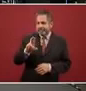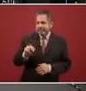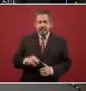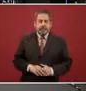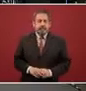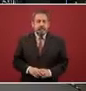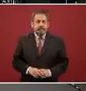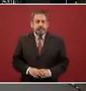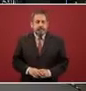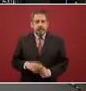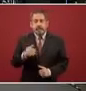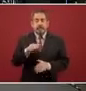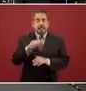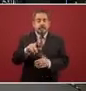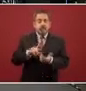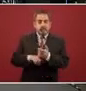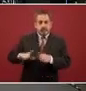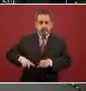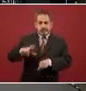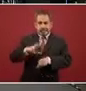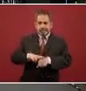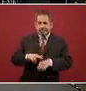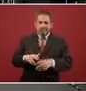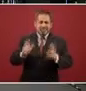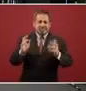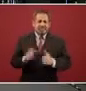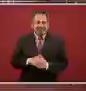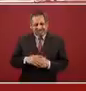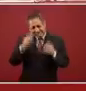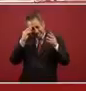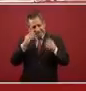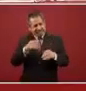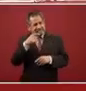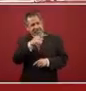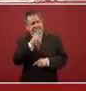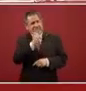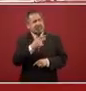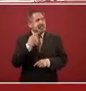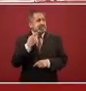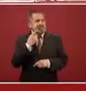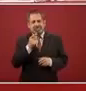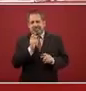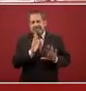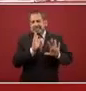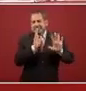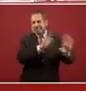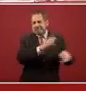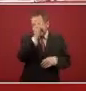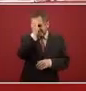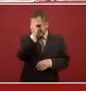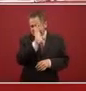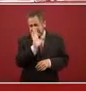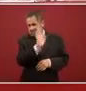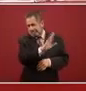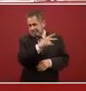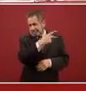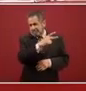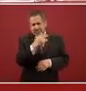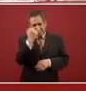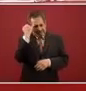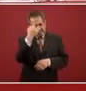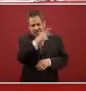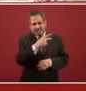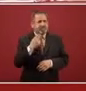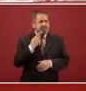Y respecto a los gobernadores, yo no me concentraría tanto en la intención política, o les dejaría a ellos que opinen sobre sus propias intenciones